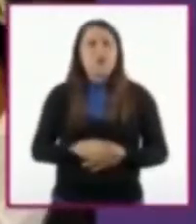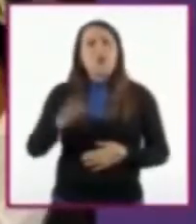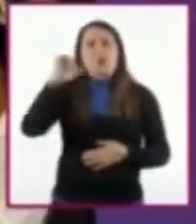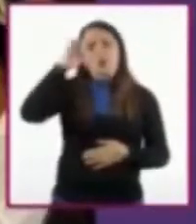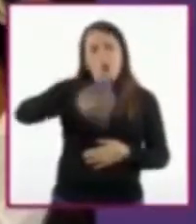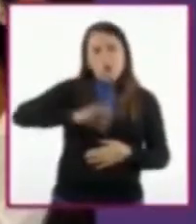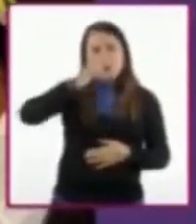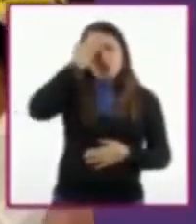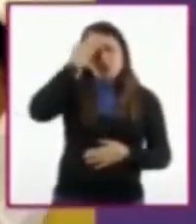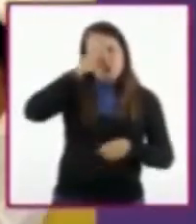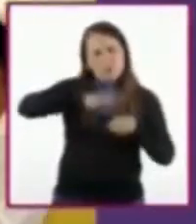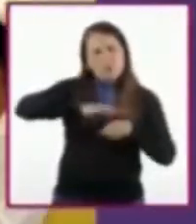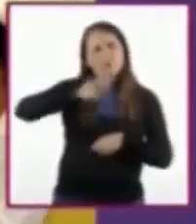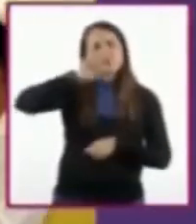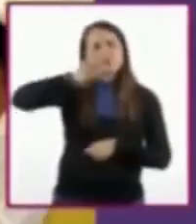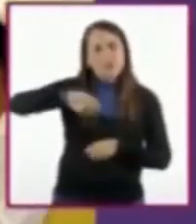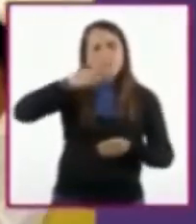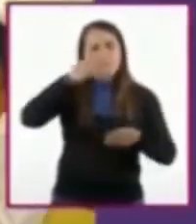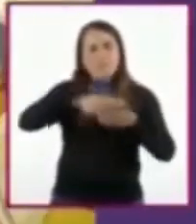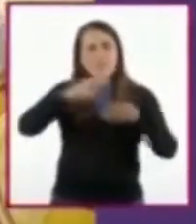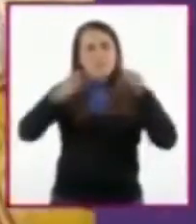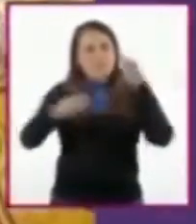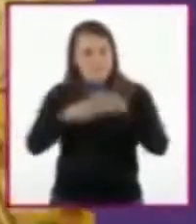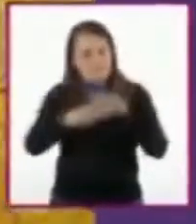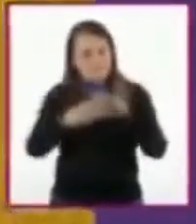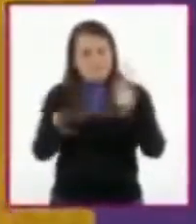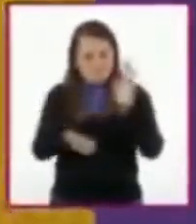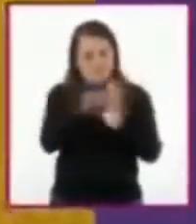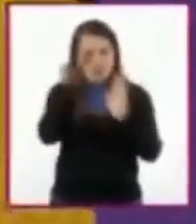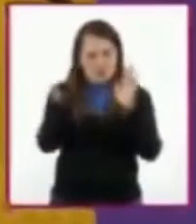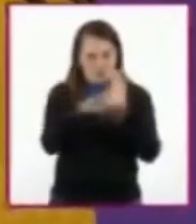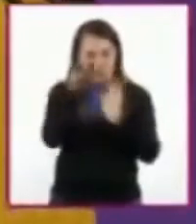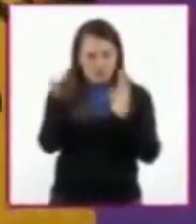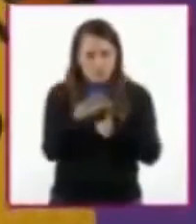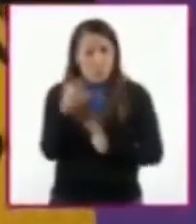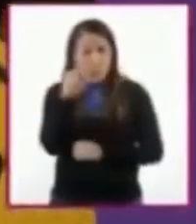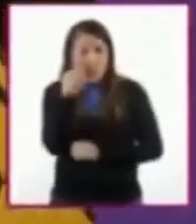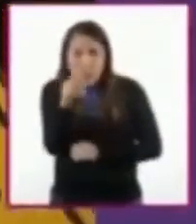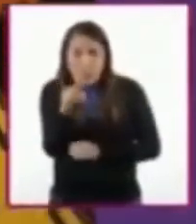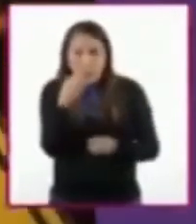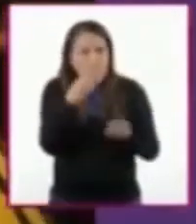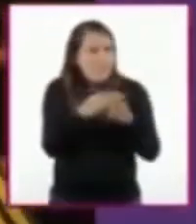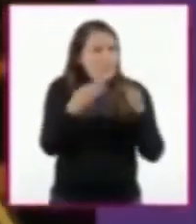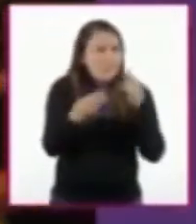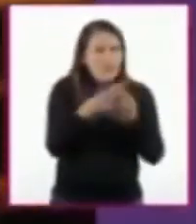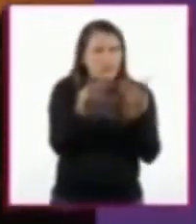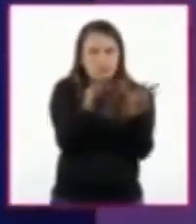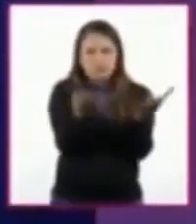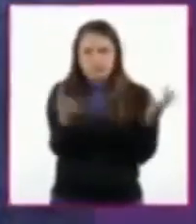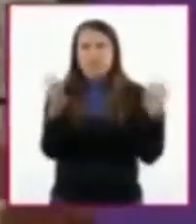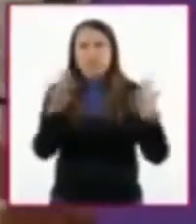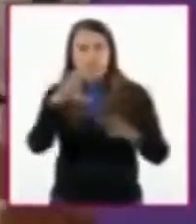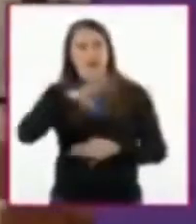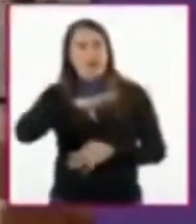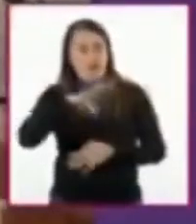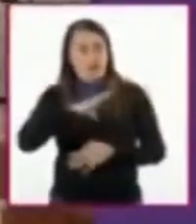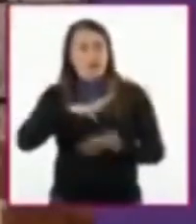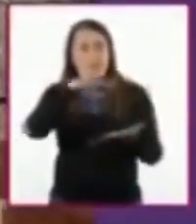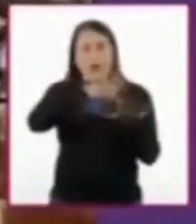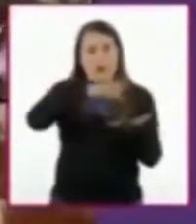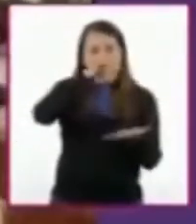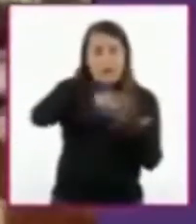más sobre los materiales de construcción. Vean la variedad de materiales que encontramos aquí: